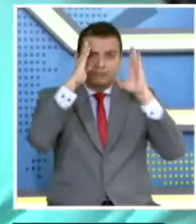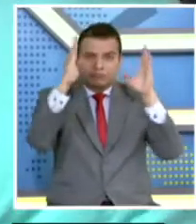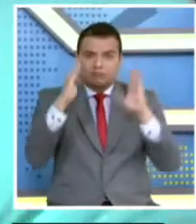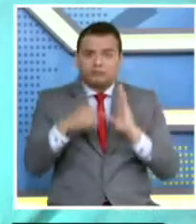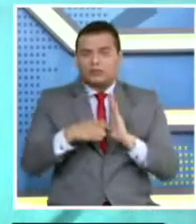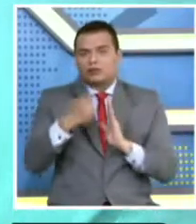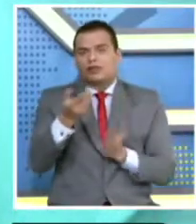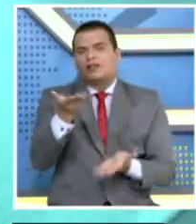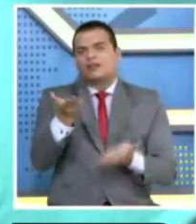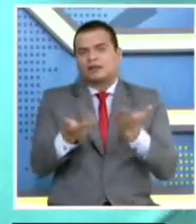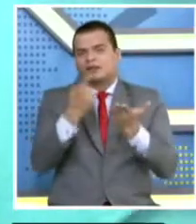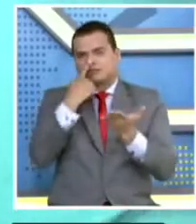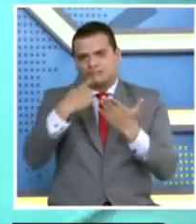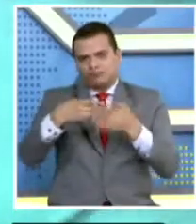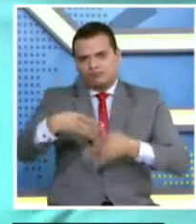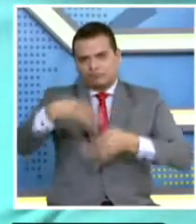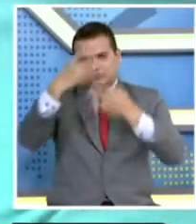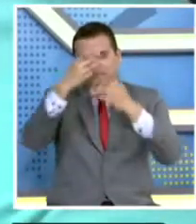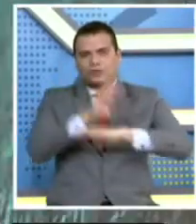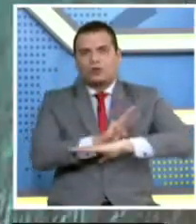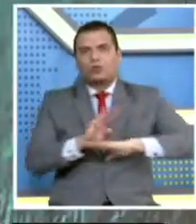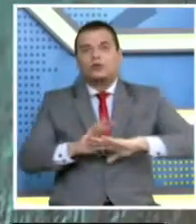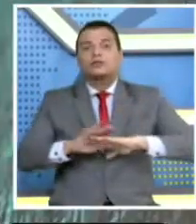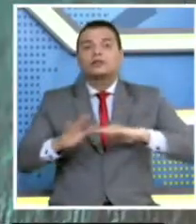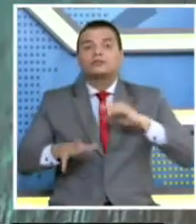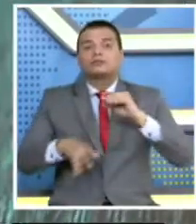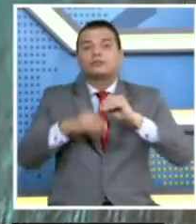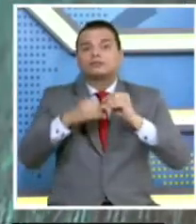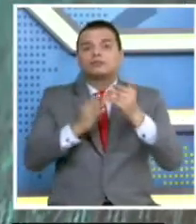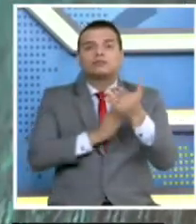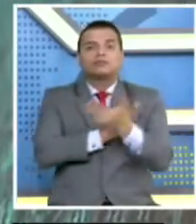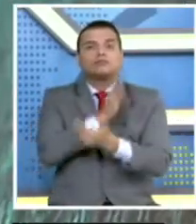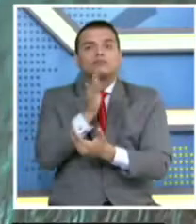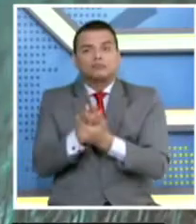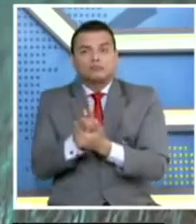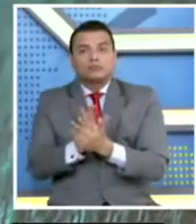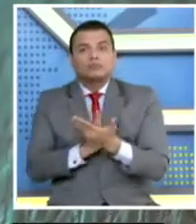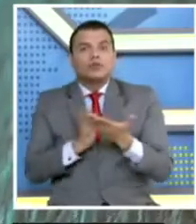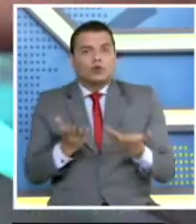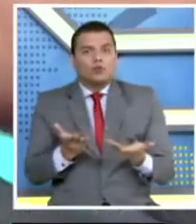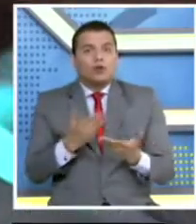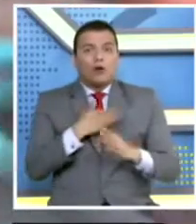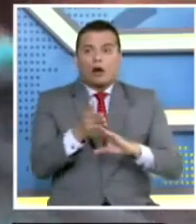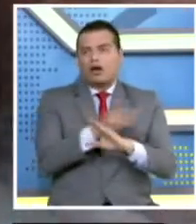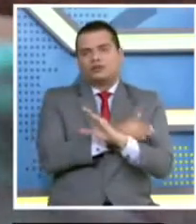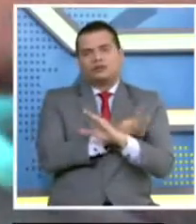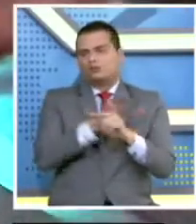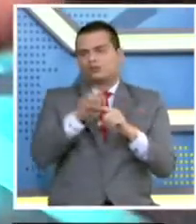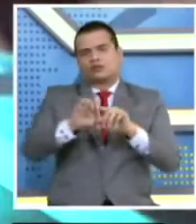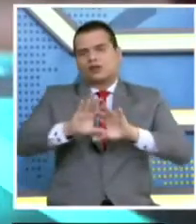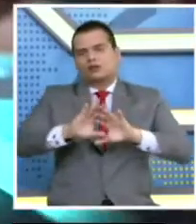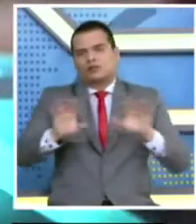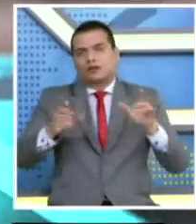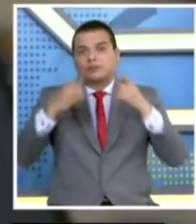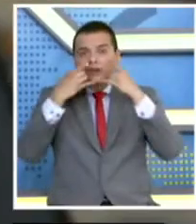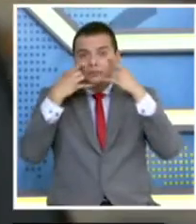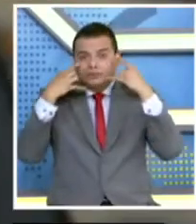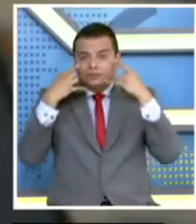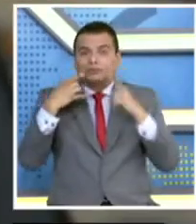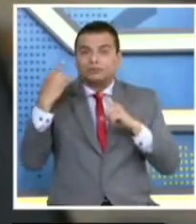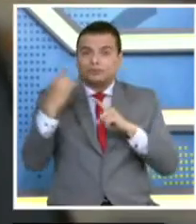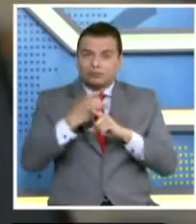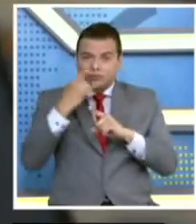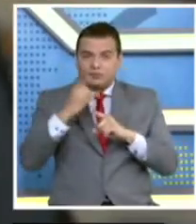registradurías. Igualmente, la entidad invitó a acudir a las sedes una vez agendada la cita específica, portar el tapabocas durante el